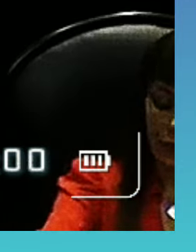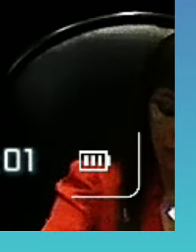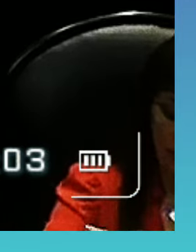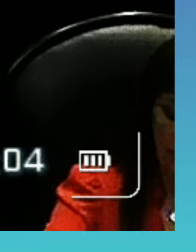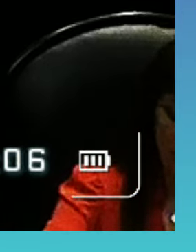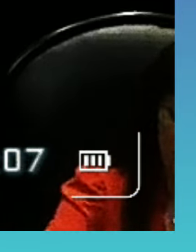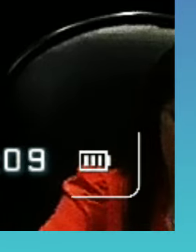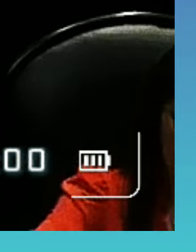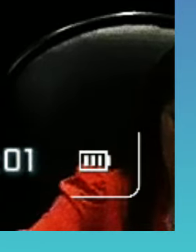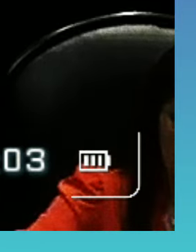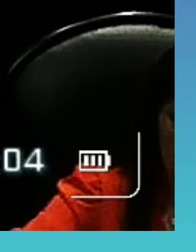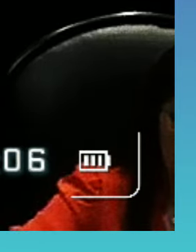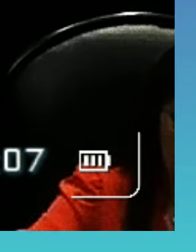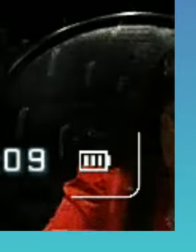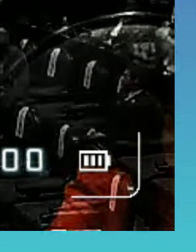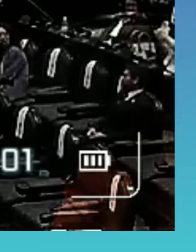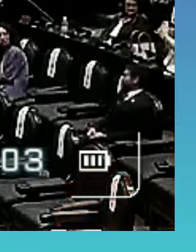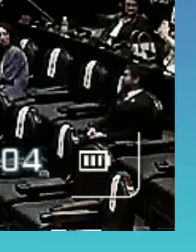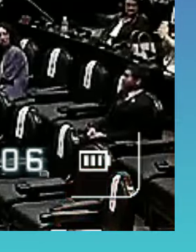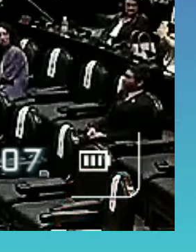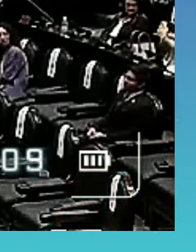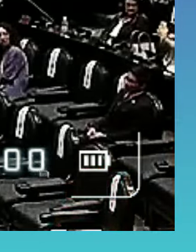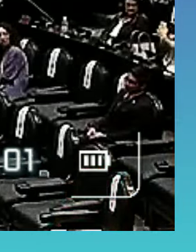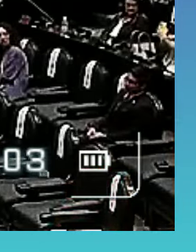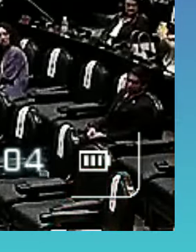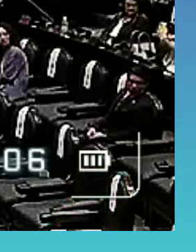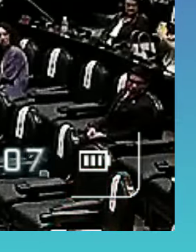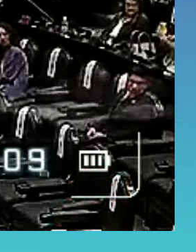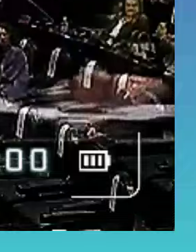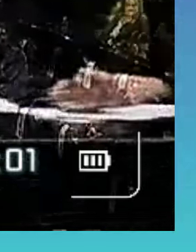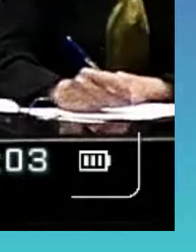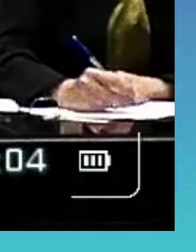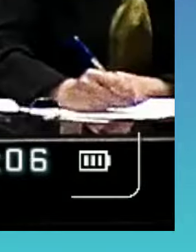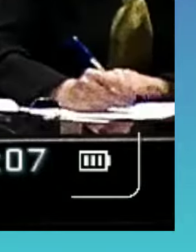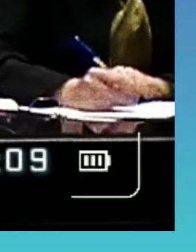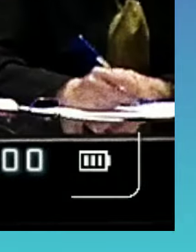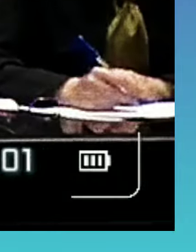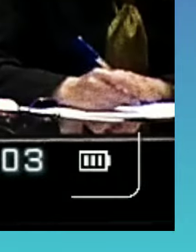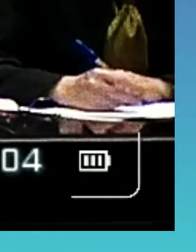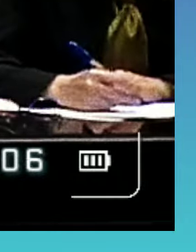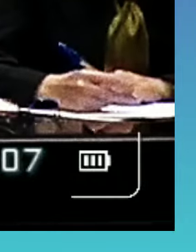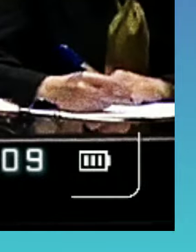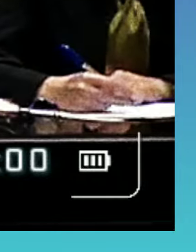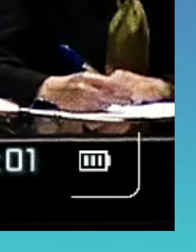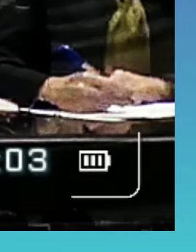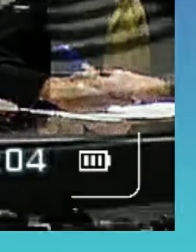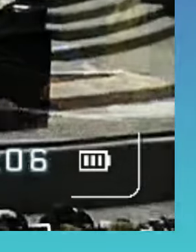Permítame, diputado, estamos desahogando una moción. Cuando concluya la moción, con gusto le doy la palabra. Continúe el orador.